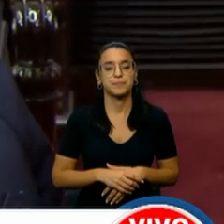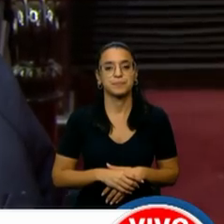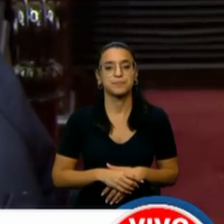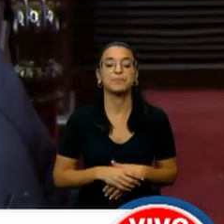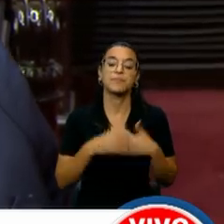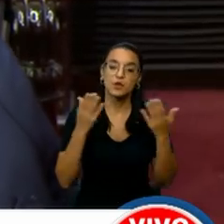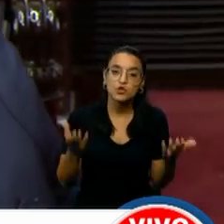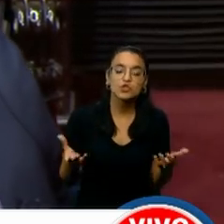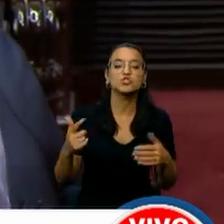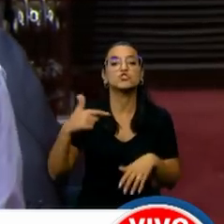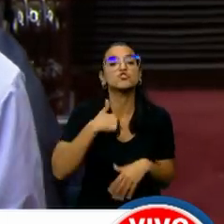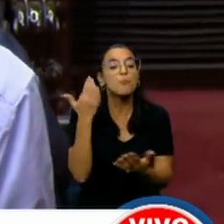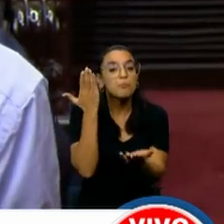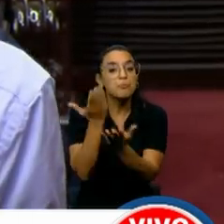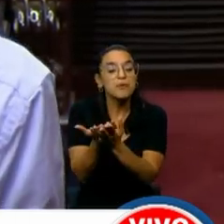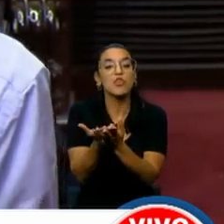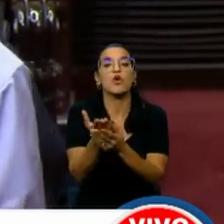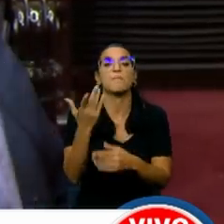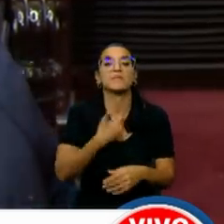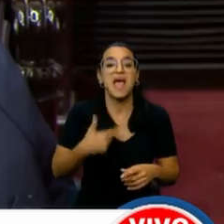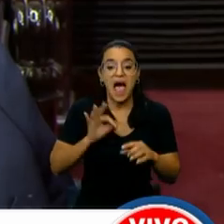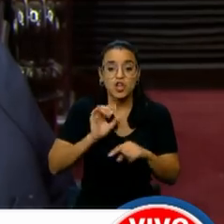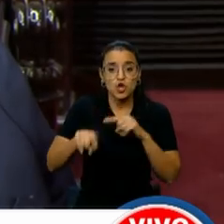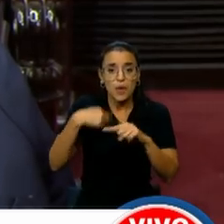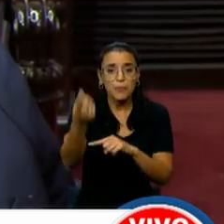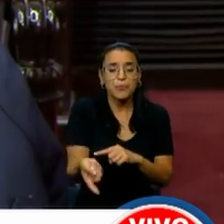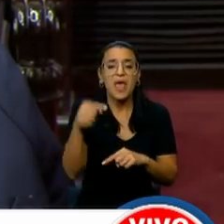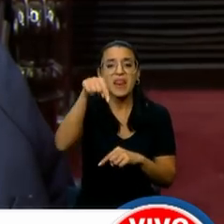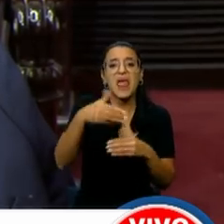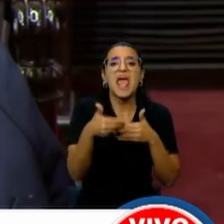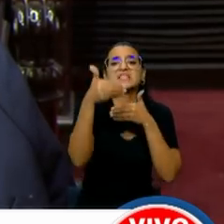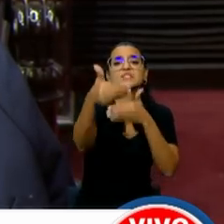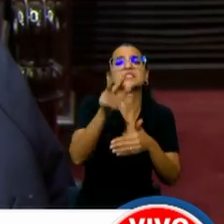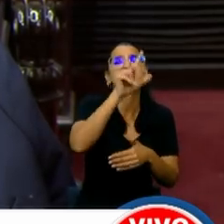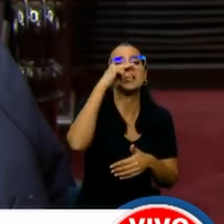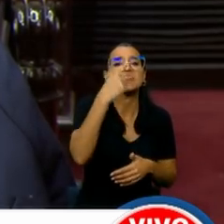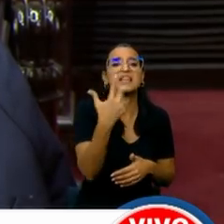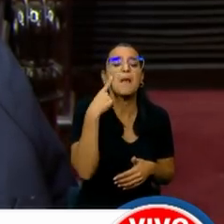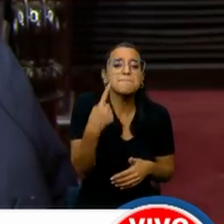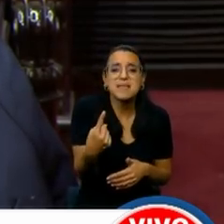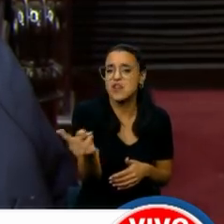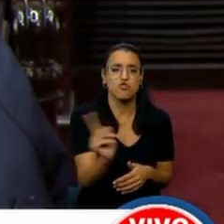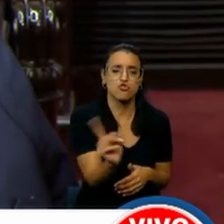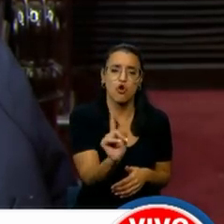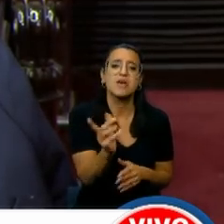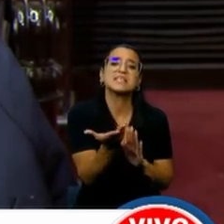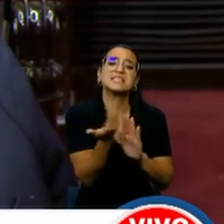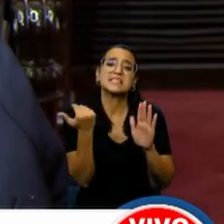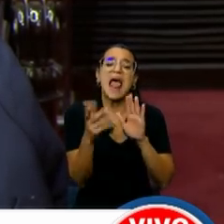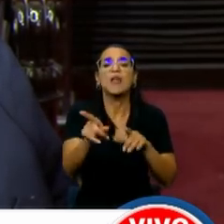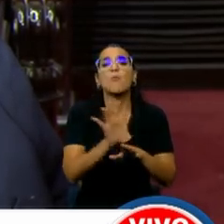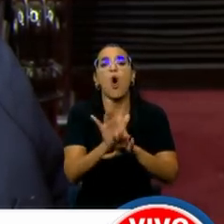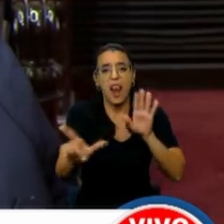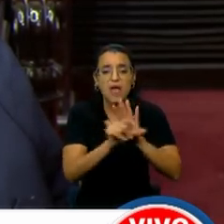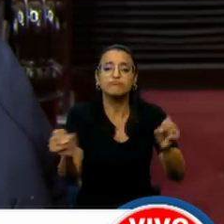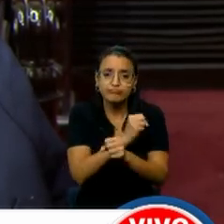entonces yo lo que pido presidente es que el año que viene no estemos tratando esta extensión de 73.000 que saquemos la ley que